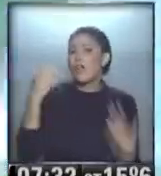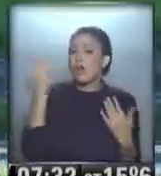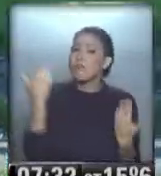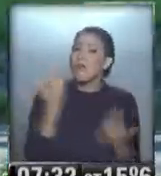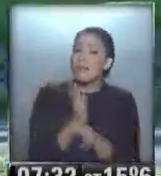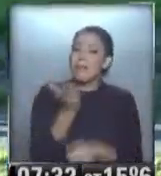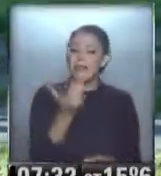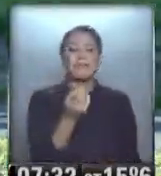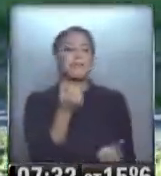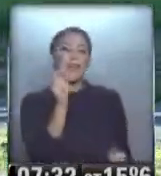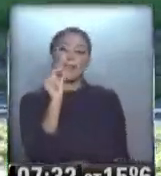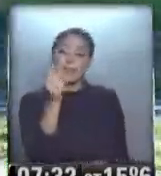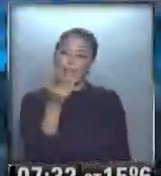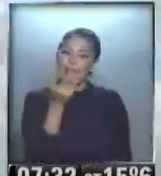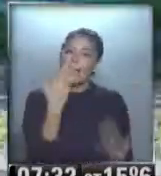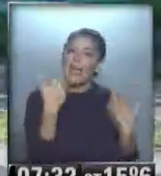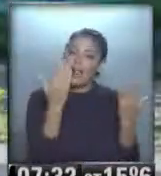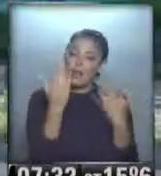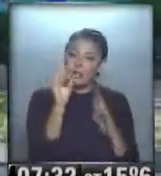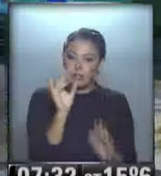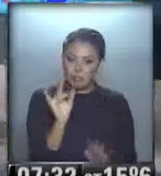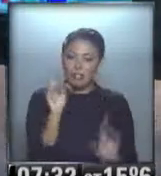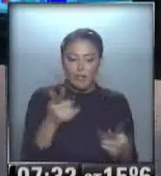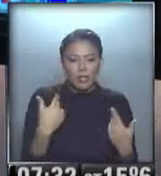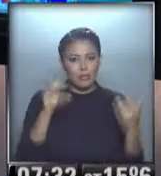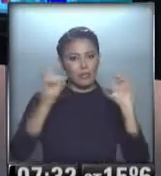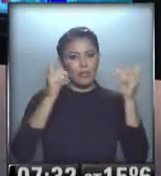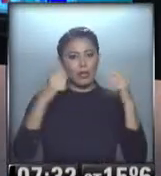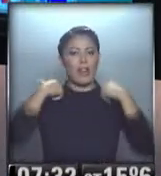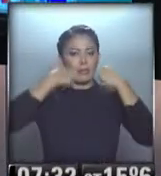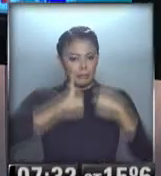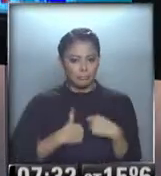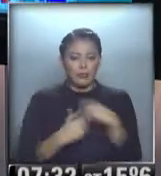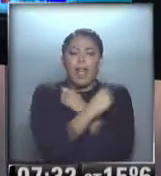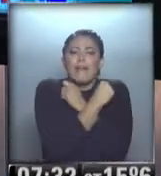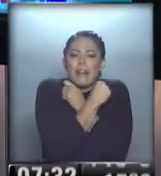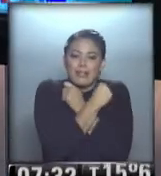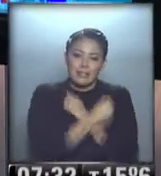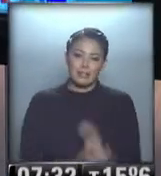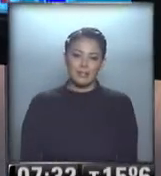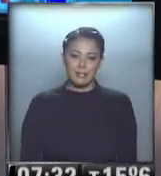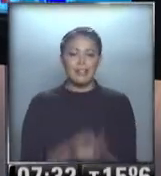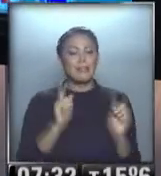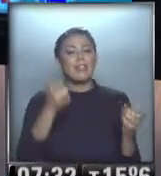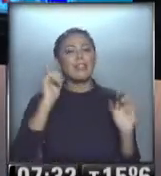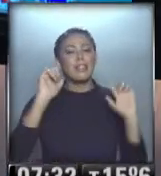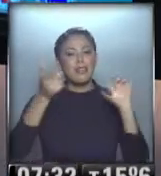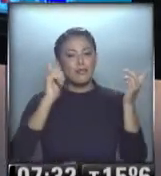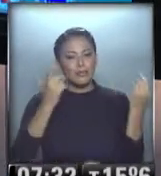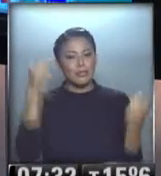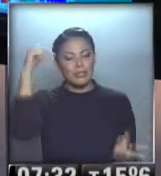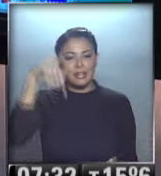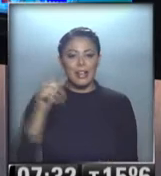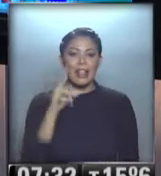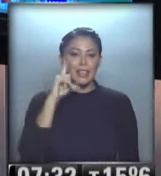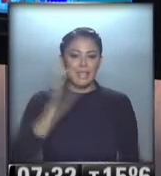Un poquito de calor podríamos pedir. De calor, viene complicado el tema del calor, pero bueno, a disfrutar, a abrigarse bien, a abrazarse en todo caso, sí. Y a disfrutar del Día de